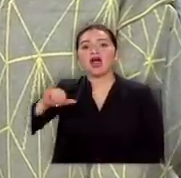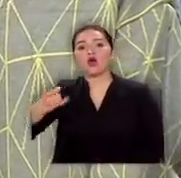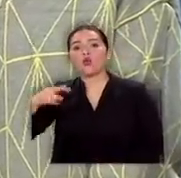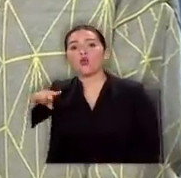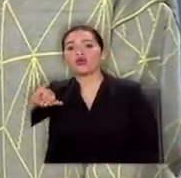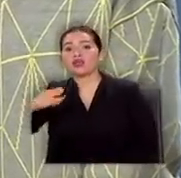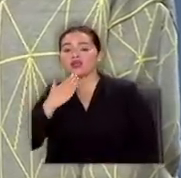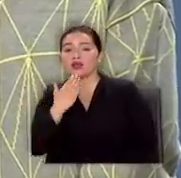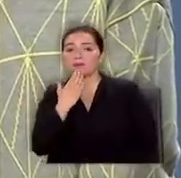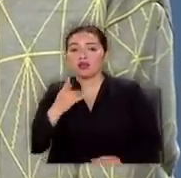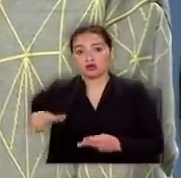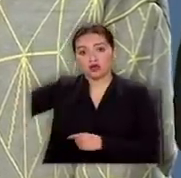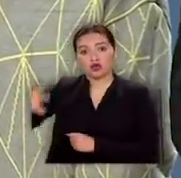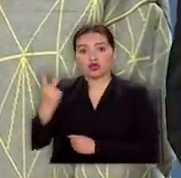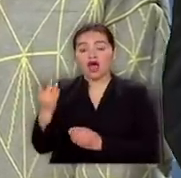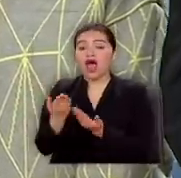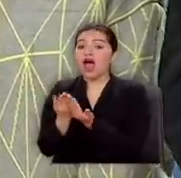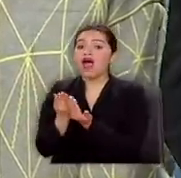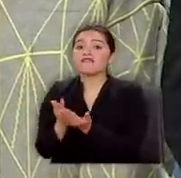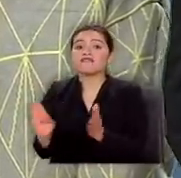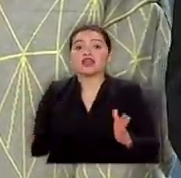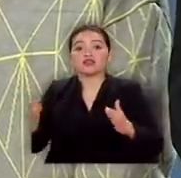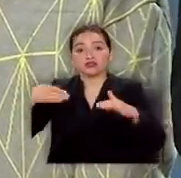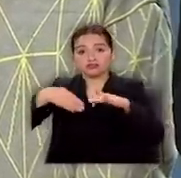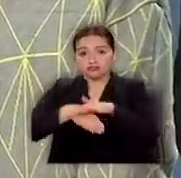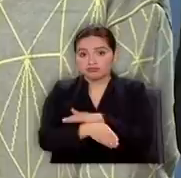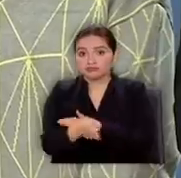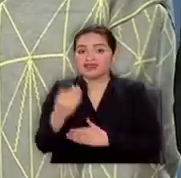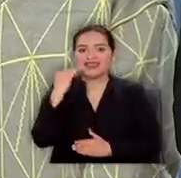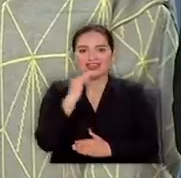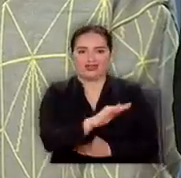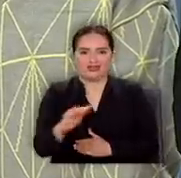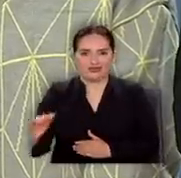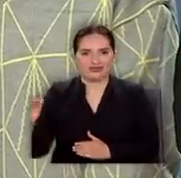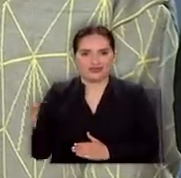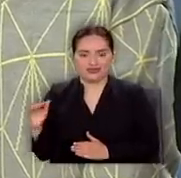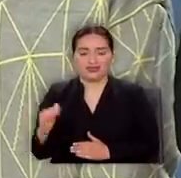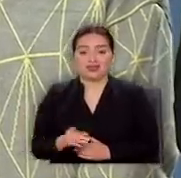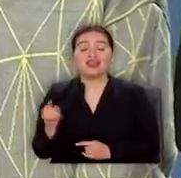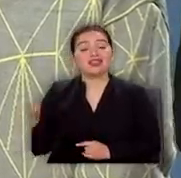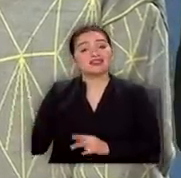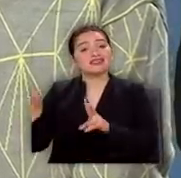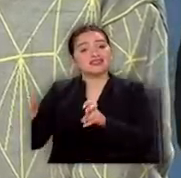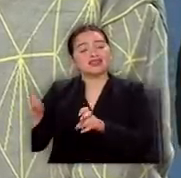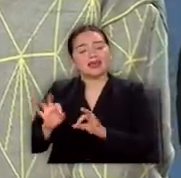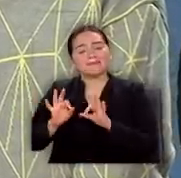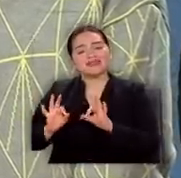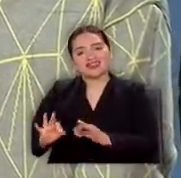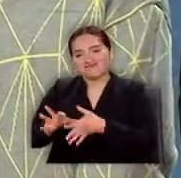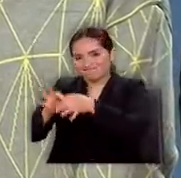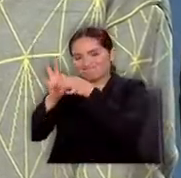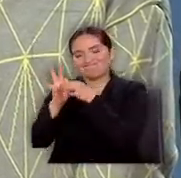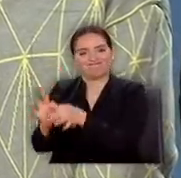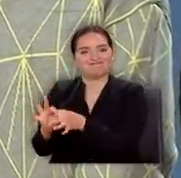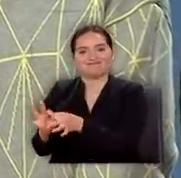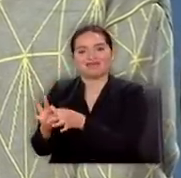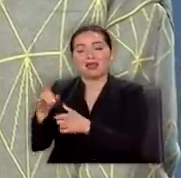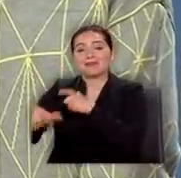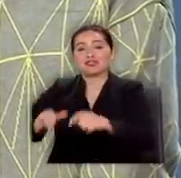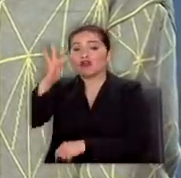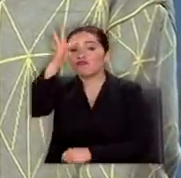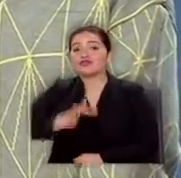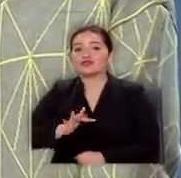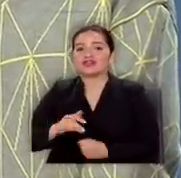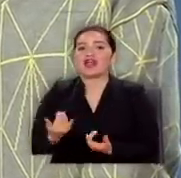estuvieron y están abiertos a recibir a los niños y en ese sentido una especial gratitud a funcionarios de